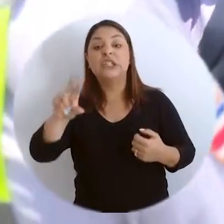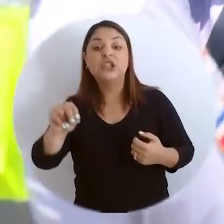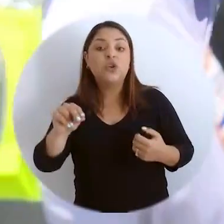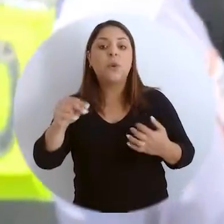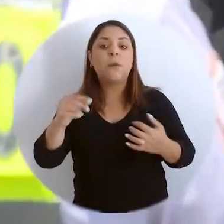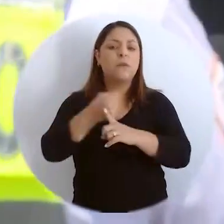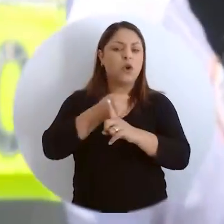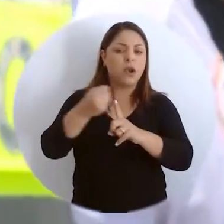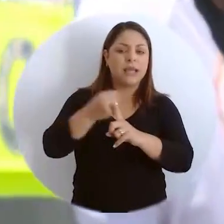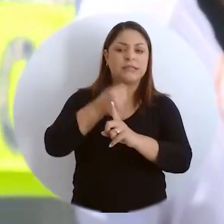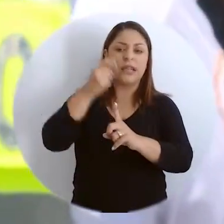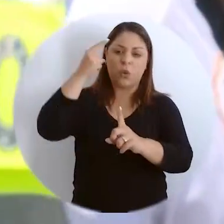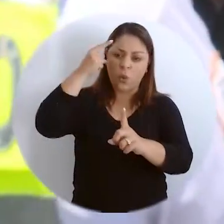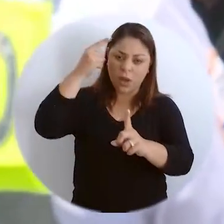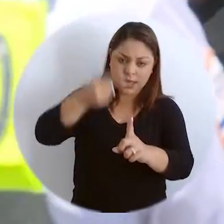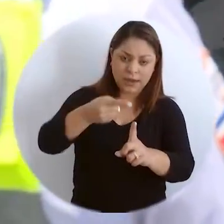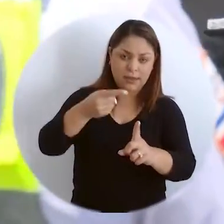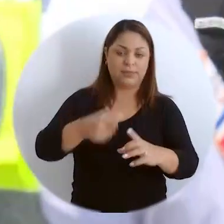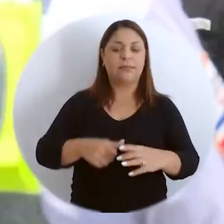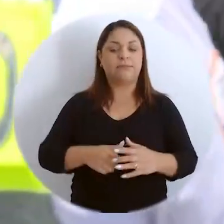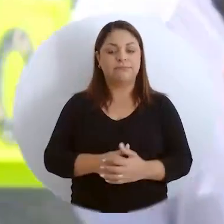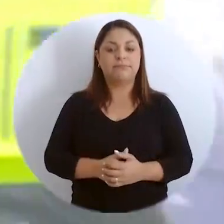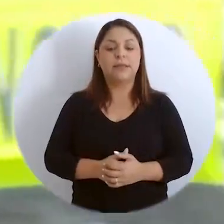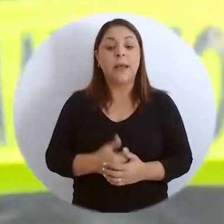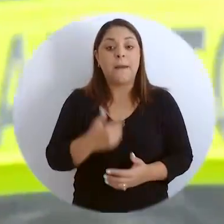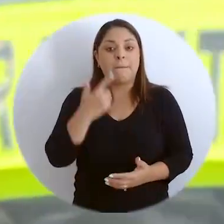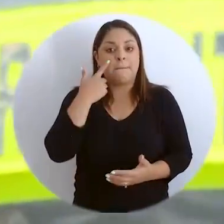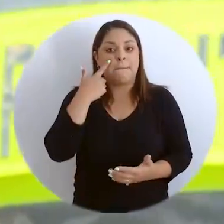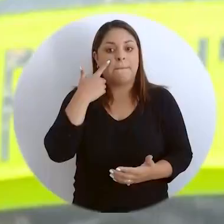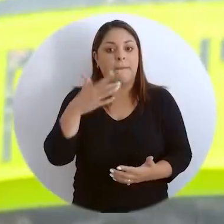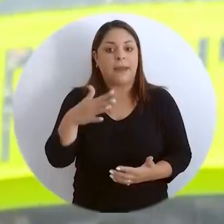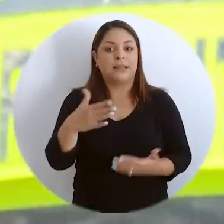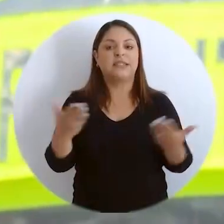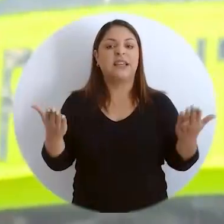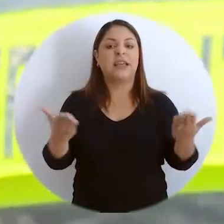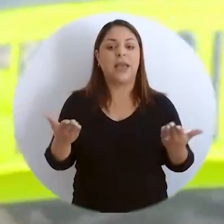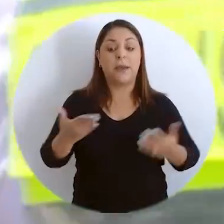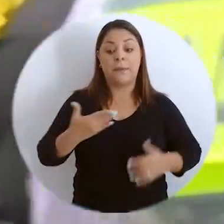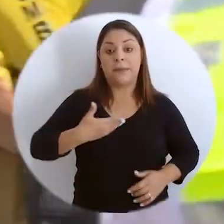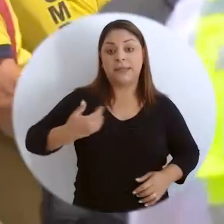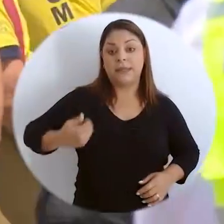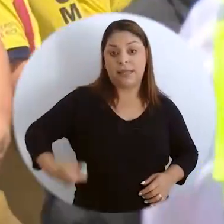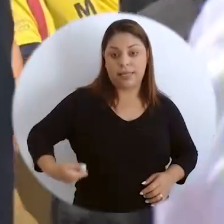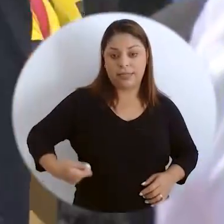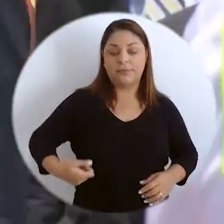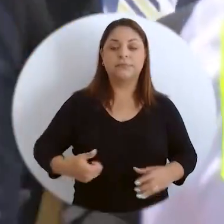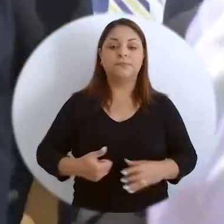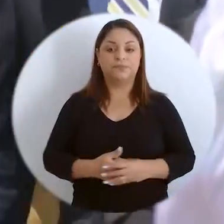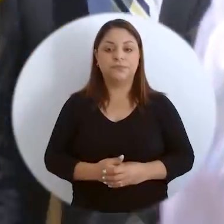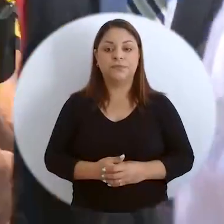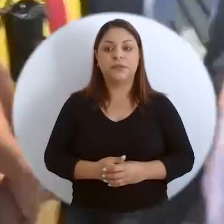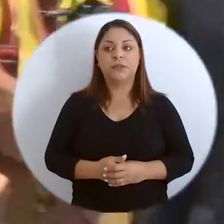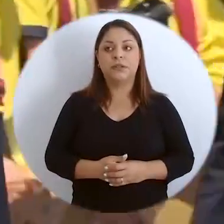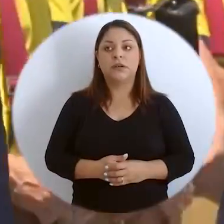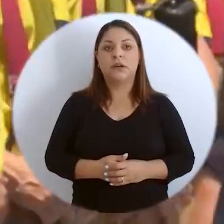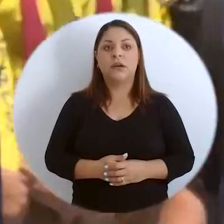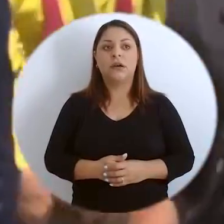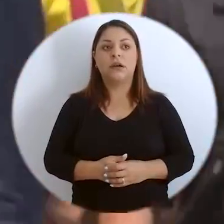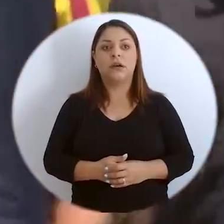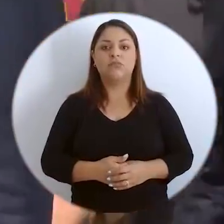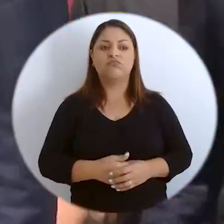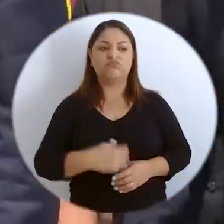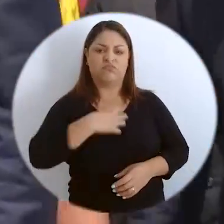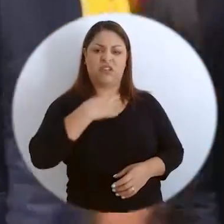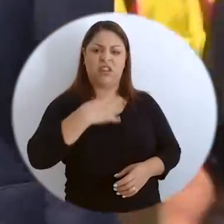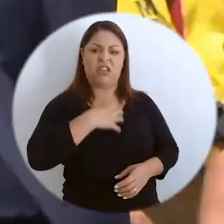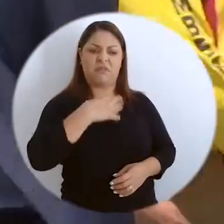que pareciera que el señor presidente le achaca, por una parte, a quienes